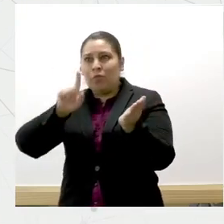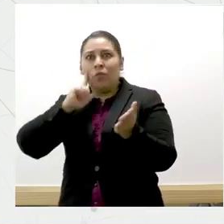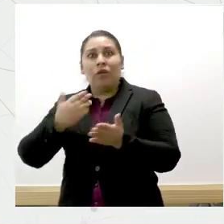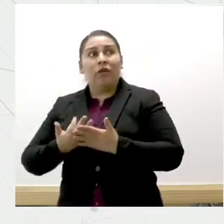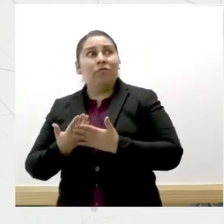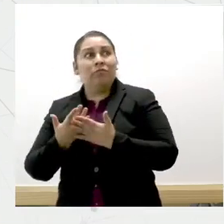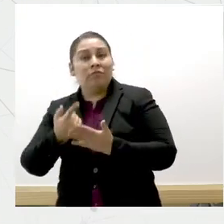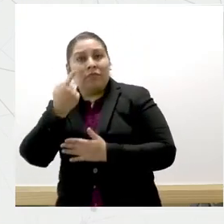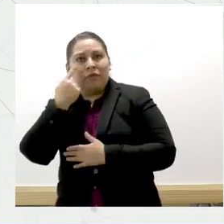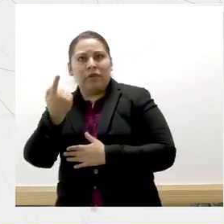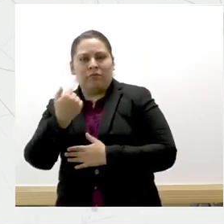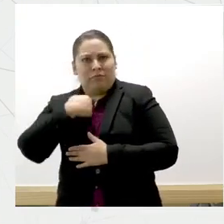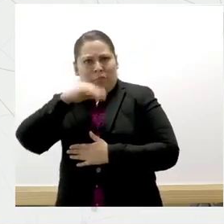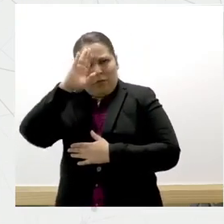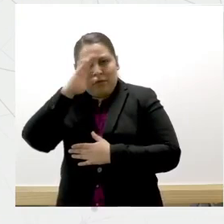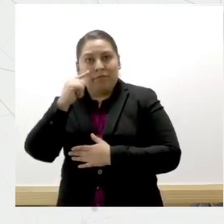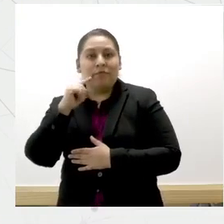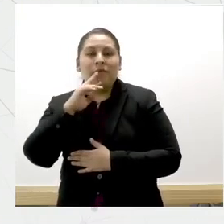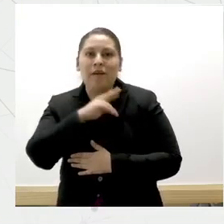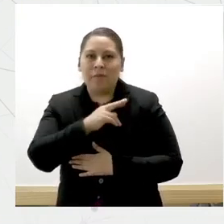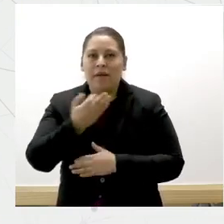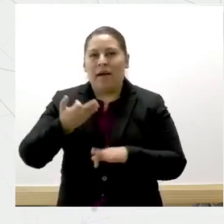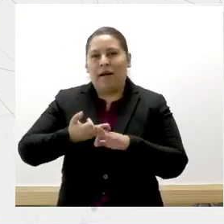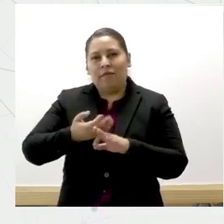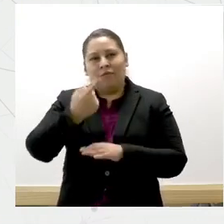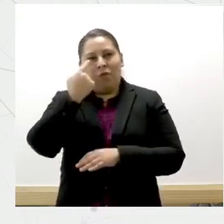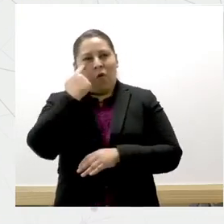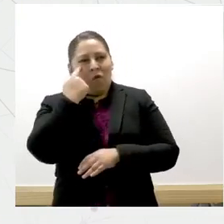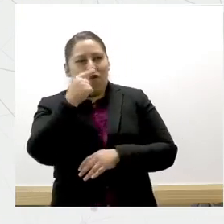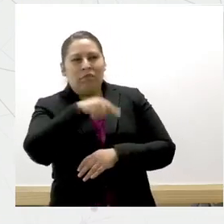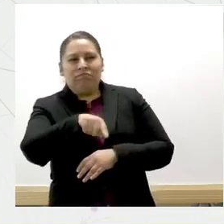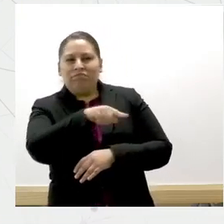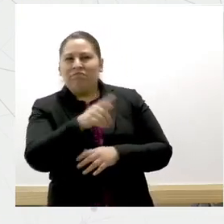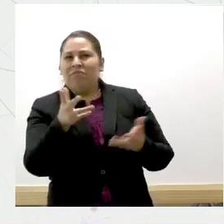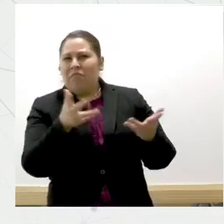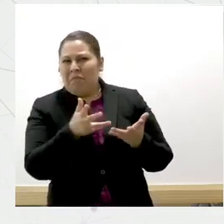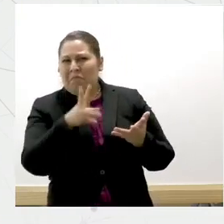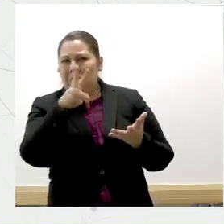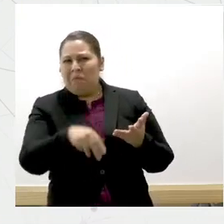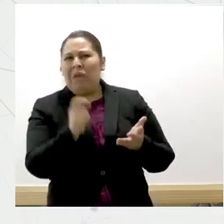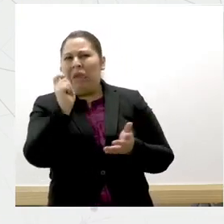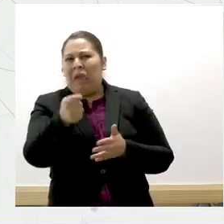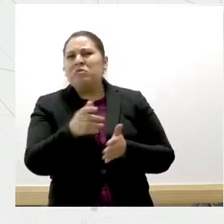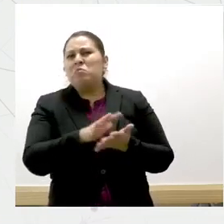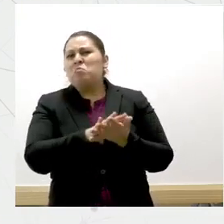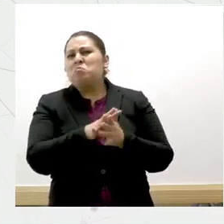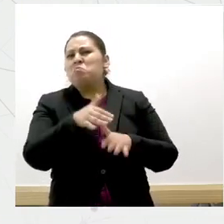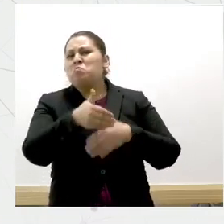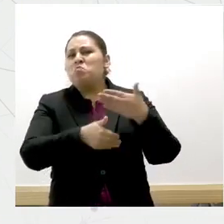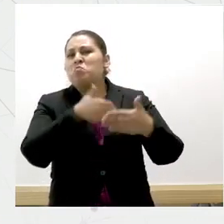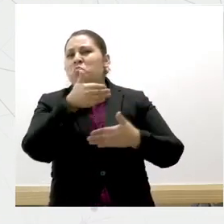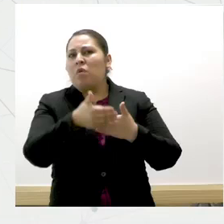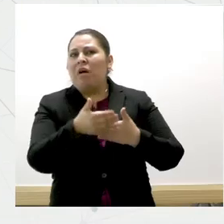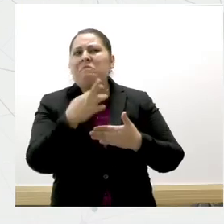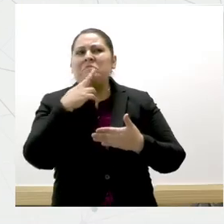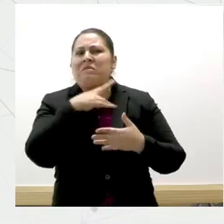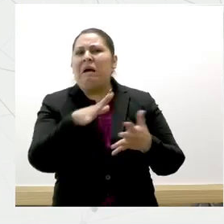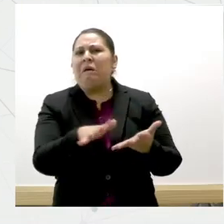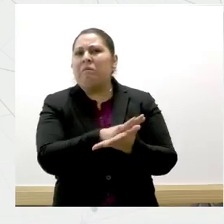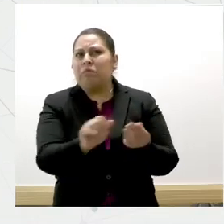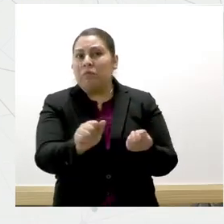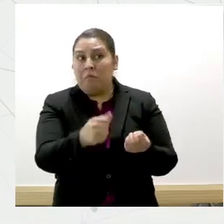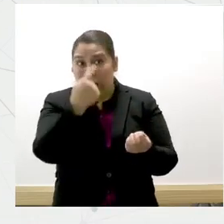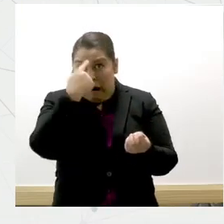que acortarlo. Yo creo que las medidas de acción positiva son medidas transitorias. Es decir, que no pueden estar ahí para quedarse de